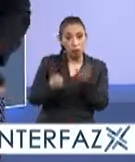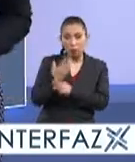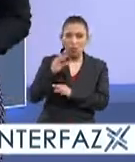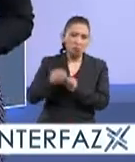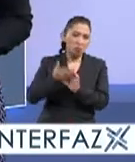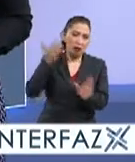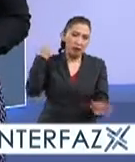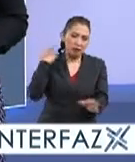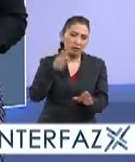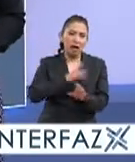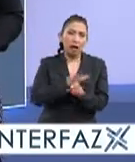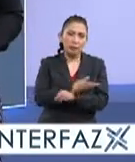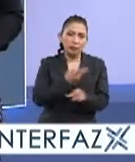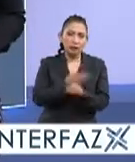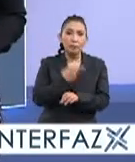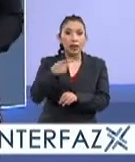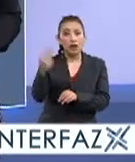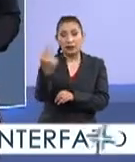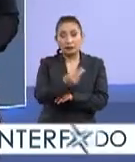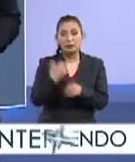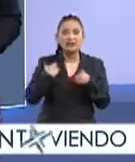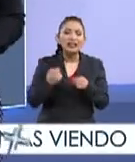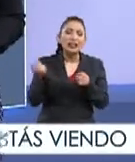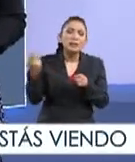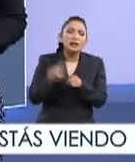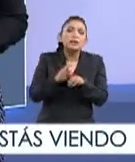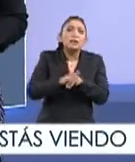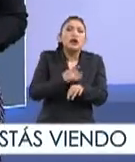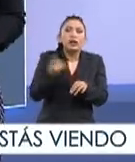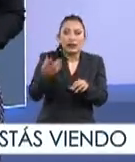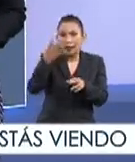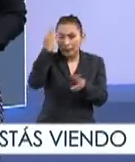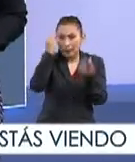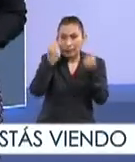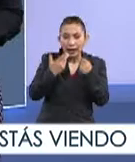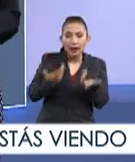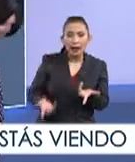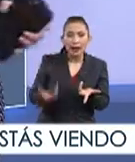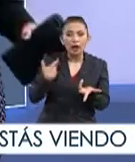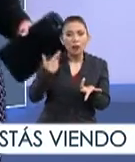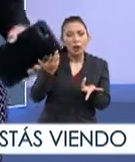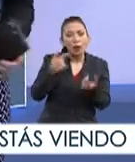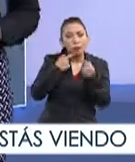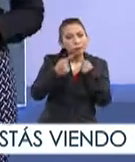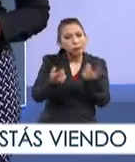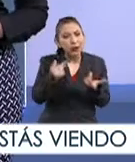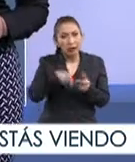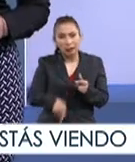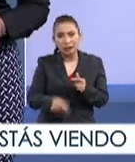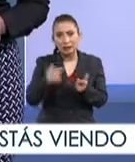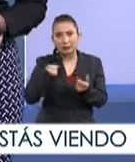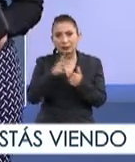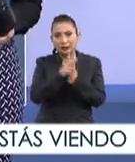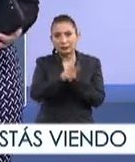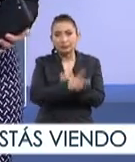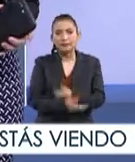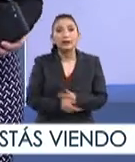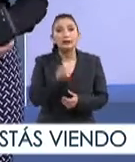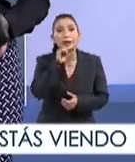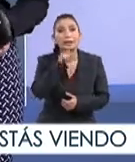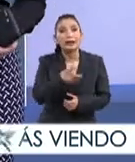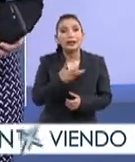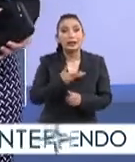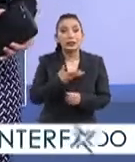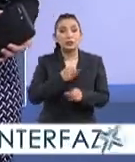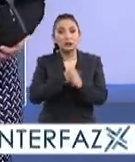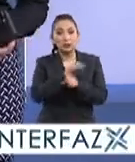nuevo, sin embargo necesitamos entenderlo y aprender a gestionarlo en nuestros países. Y también